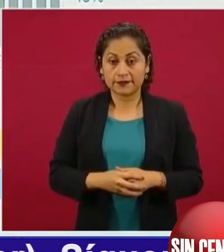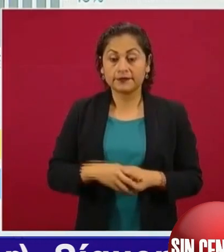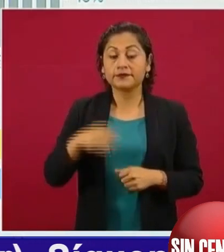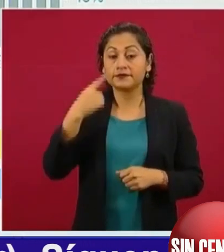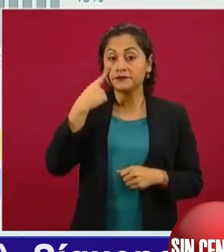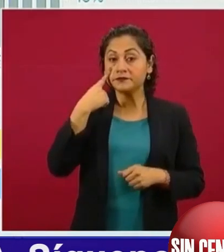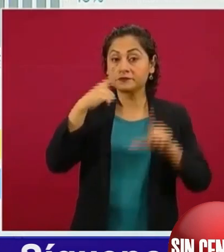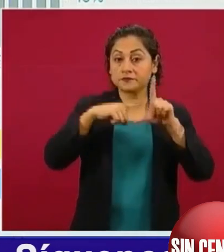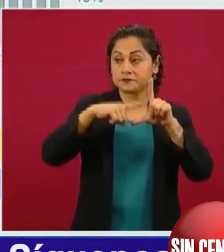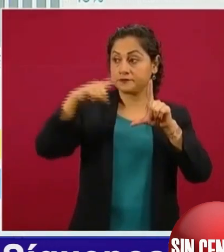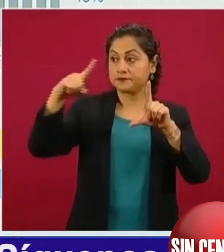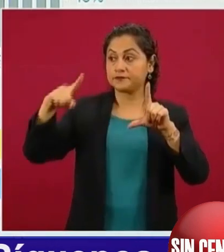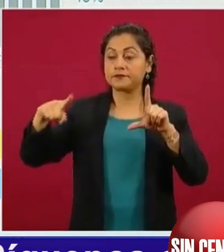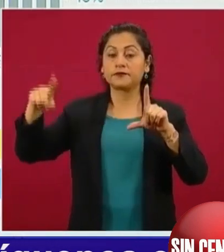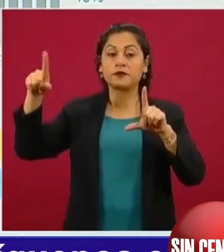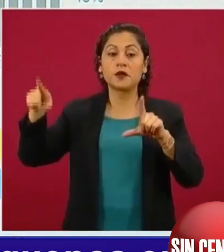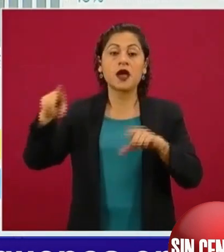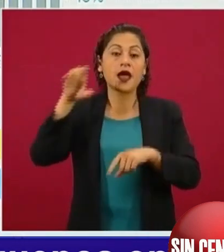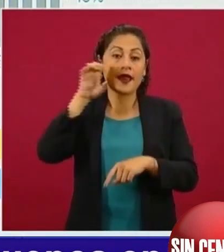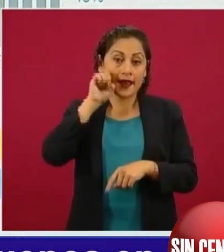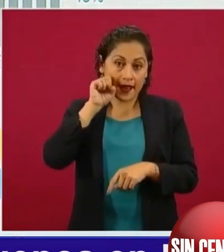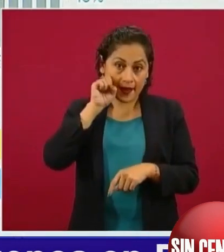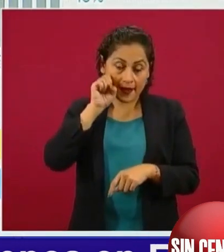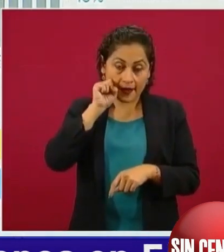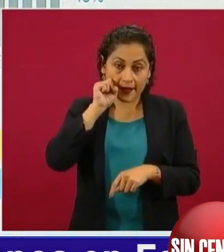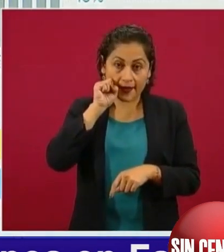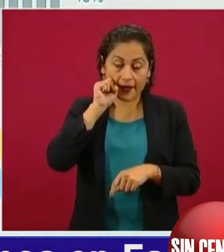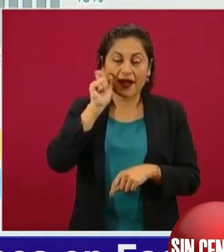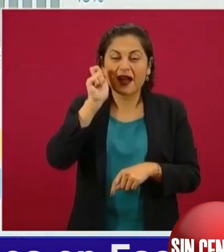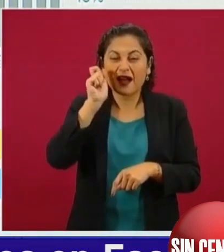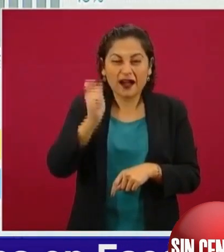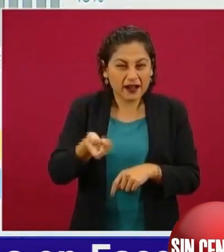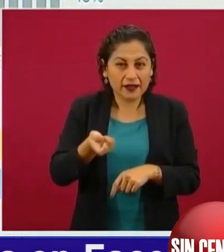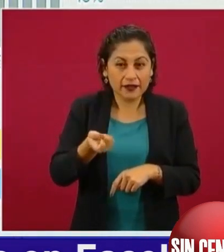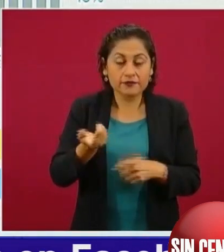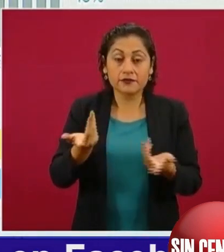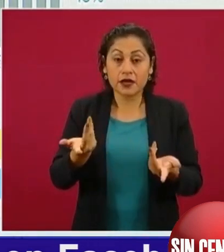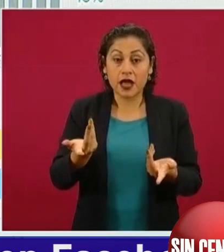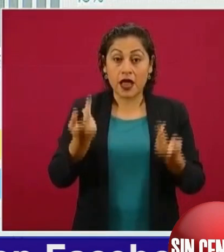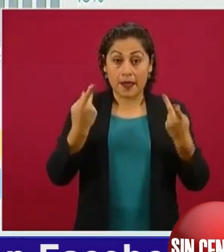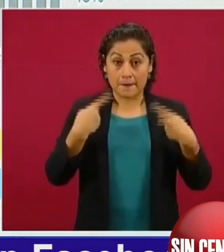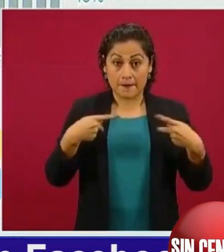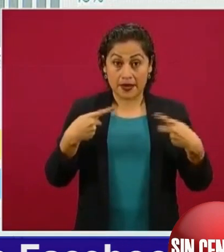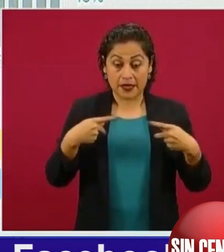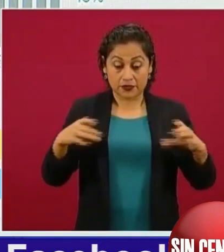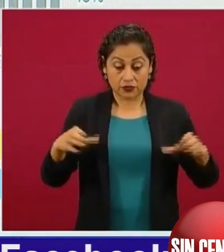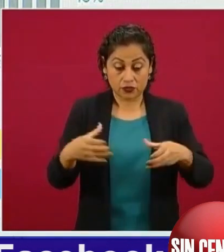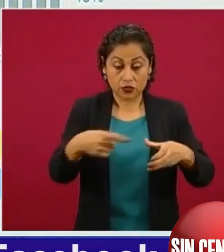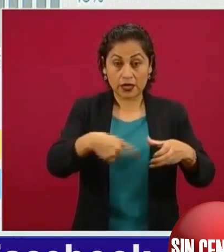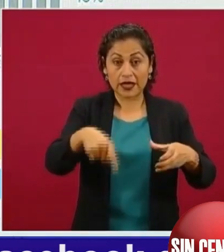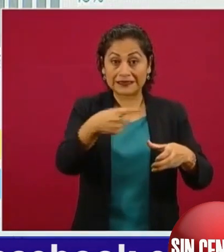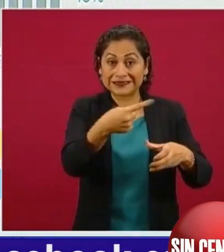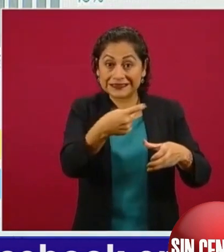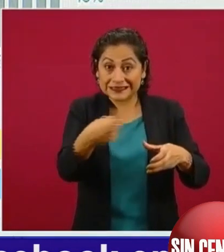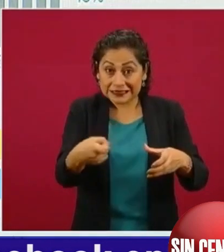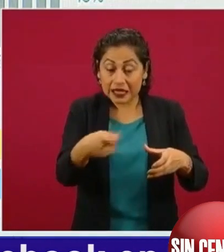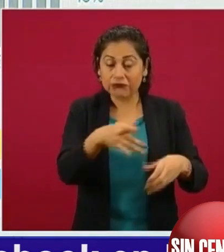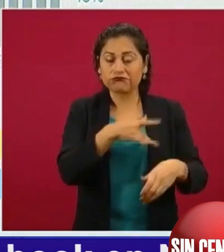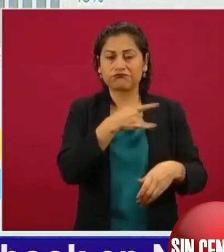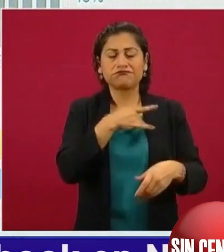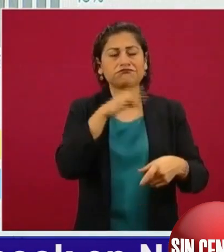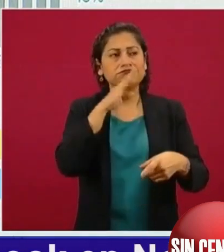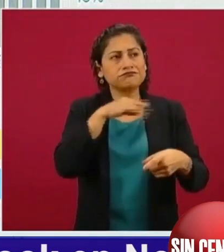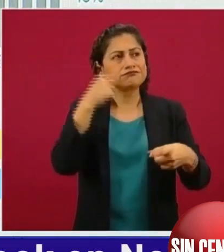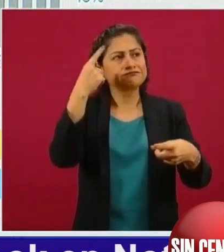naranja. ¿Qué quiere decir porcentaje de positividad? De cada 100 personas que tienen los síntomas de COVID, fiebre, tos, dolor de garganta,